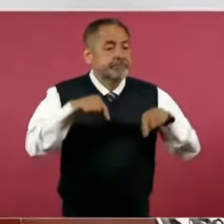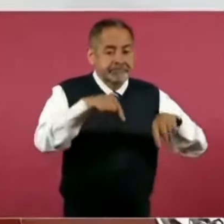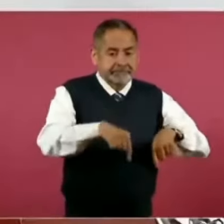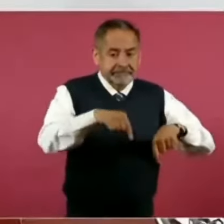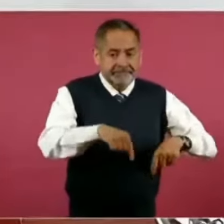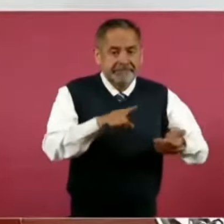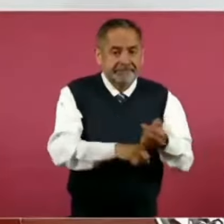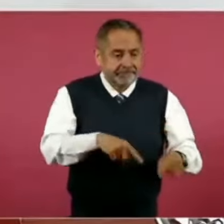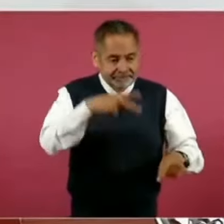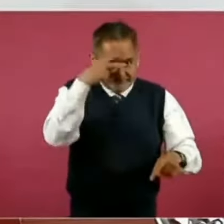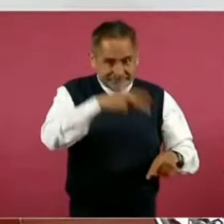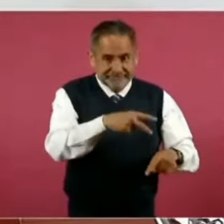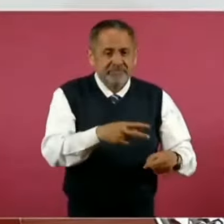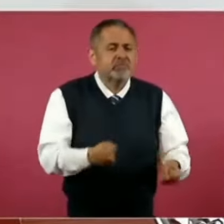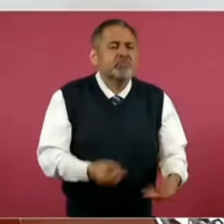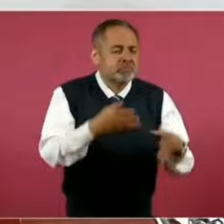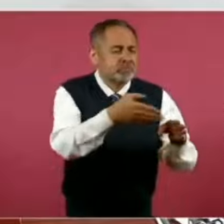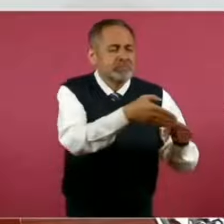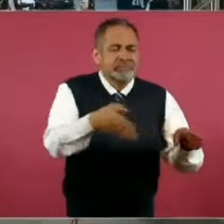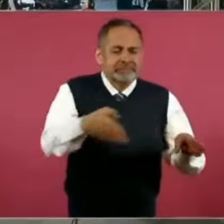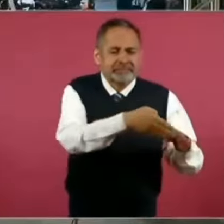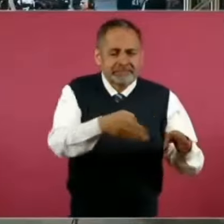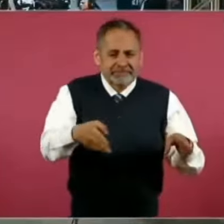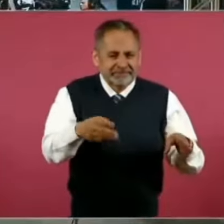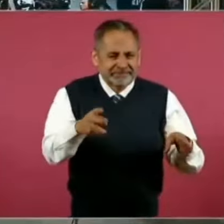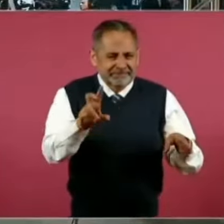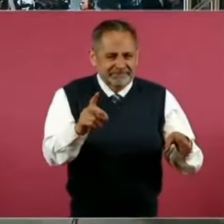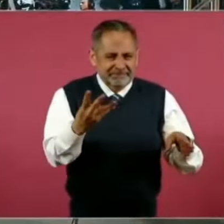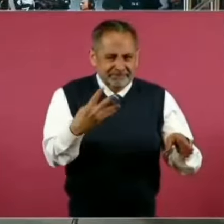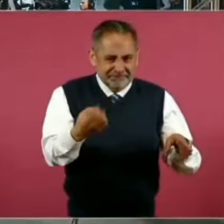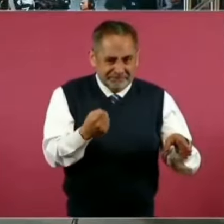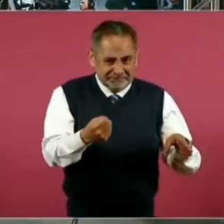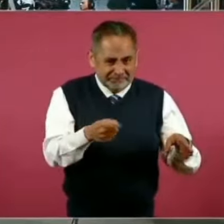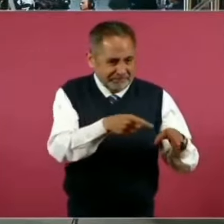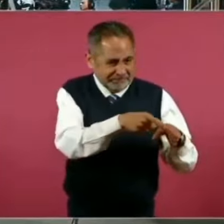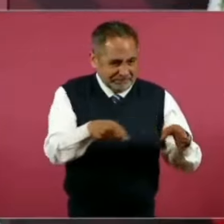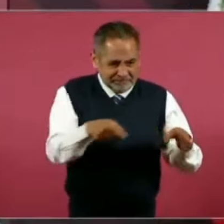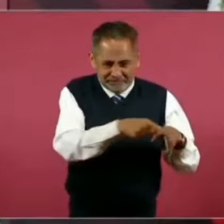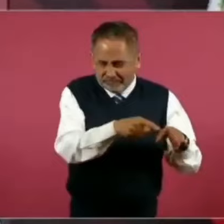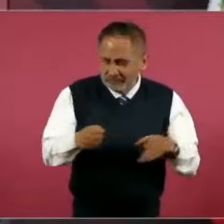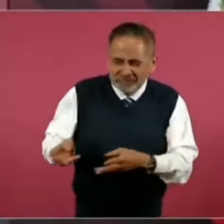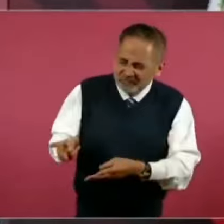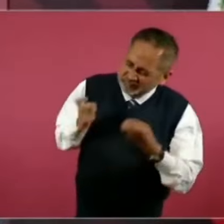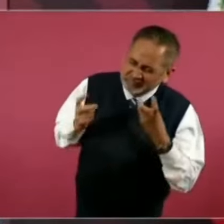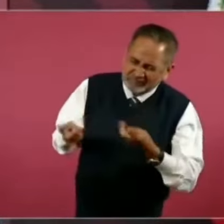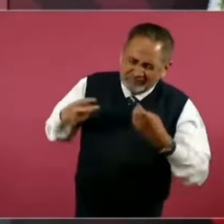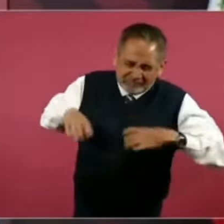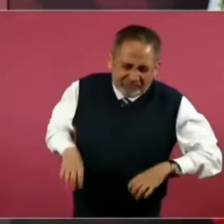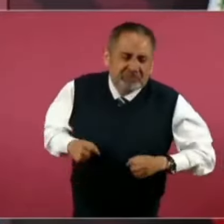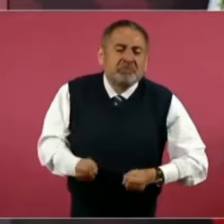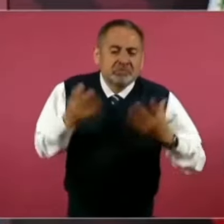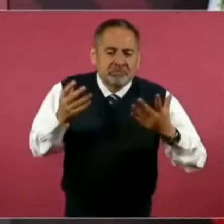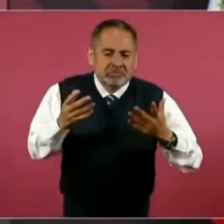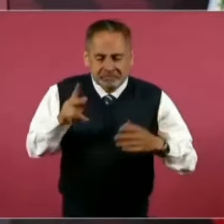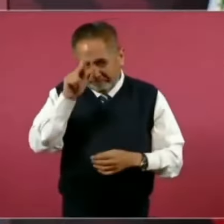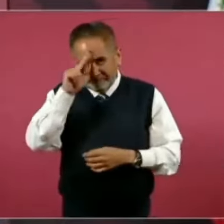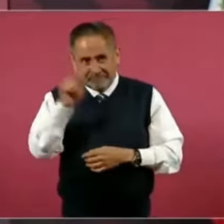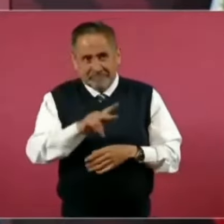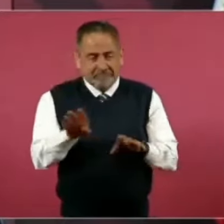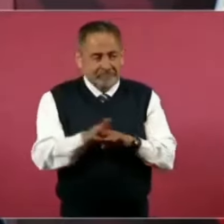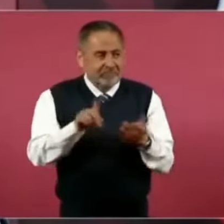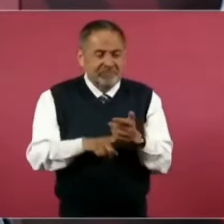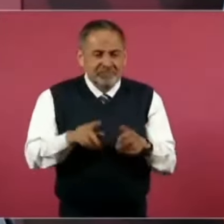del subsuelo de México en los 34 años del periodo neoliberal. Y no